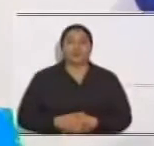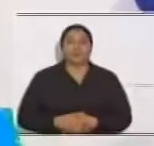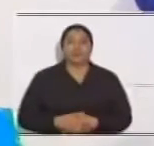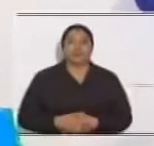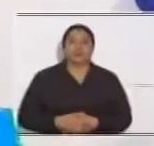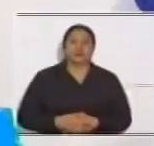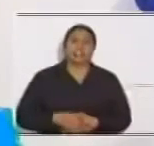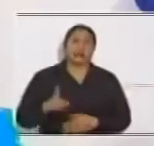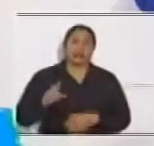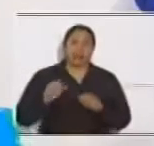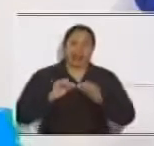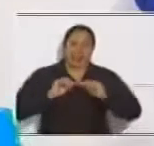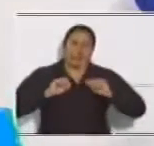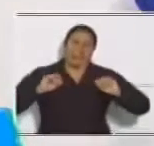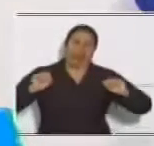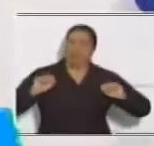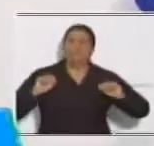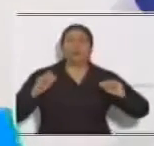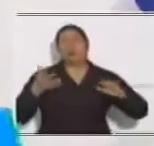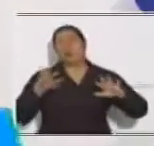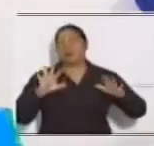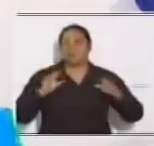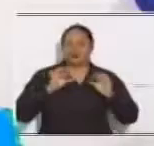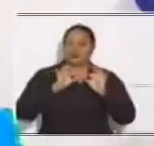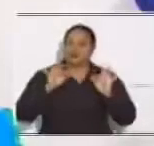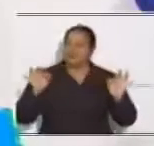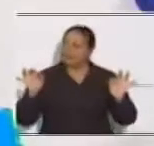No lo estiren mucho, simplemente es para tener la idea.